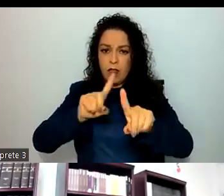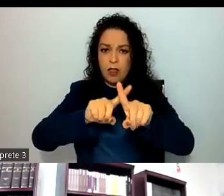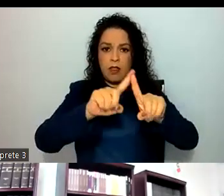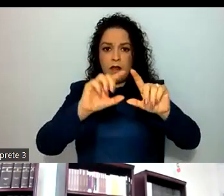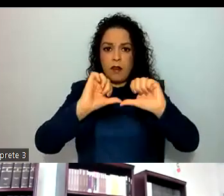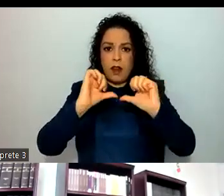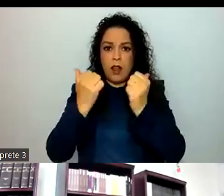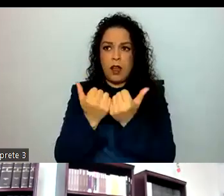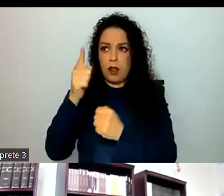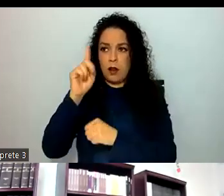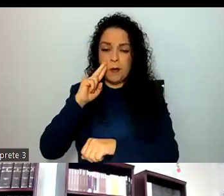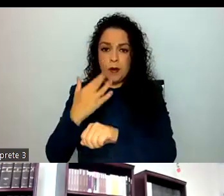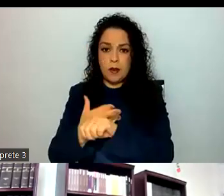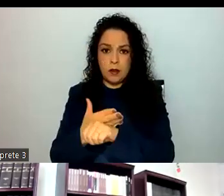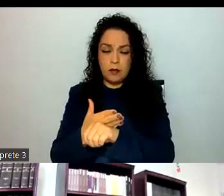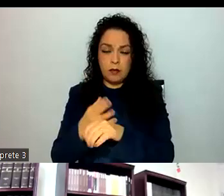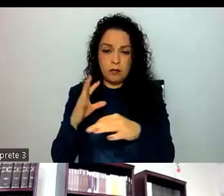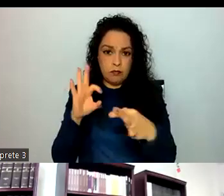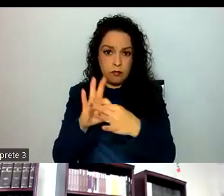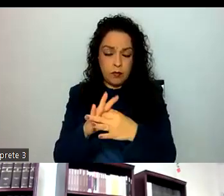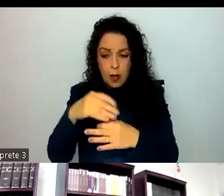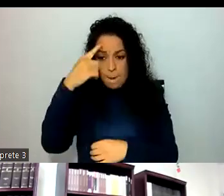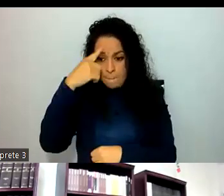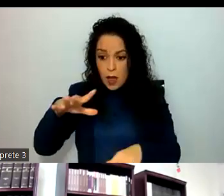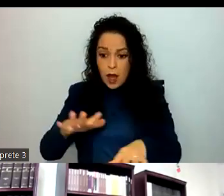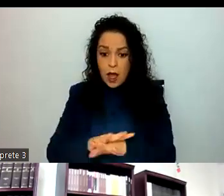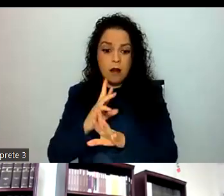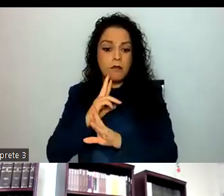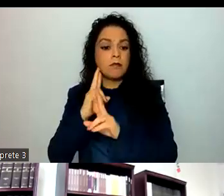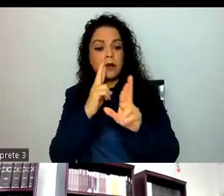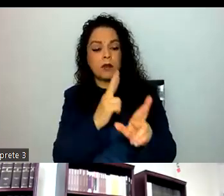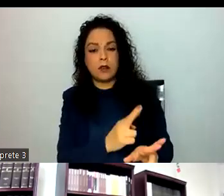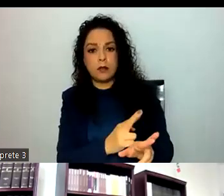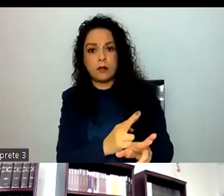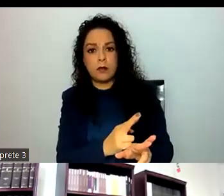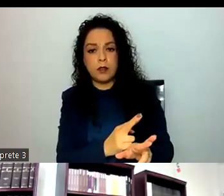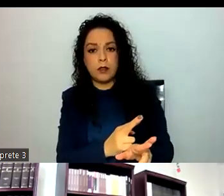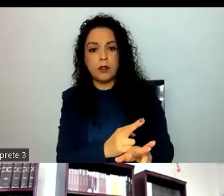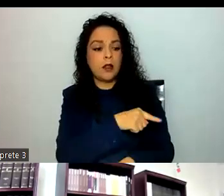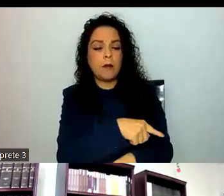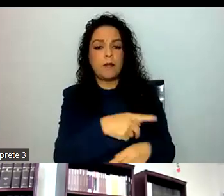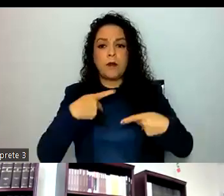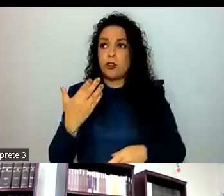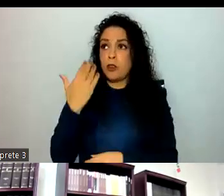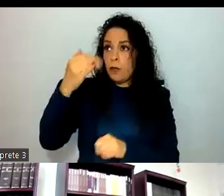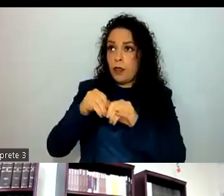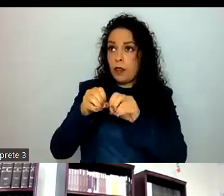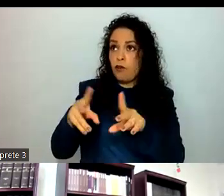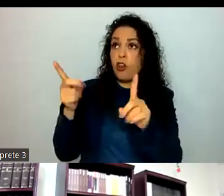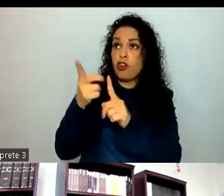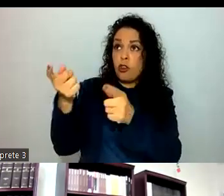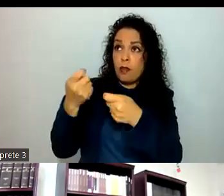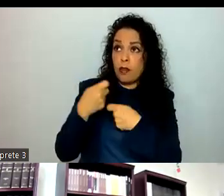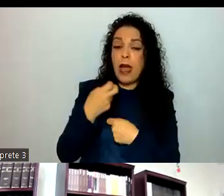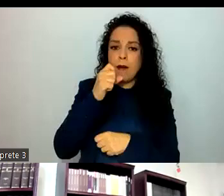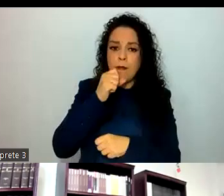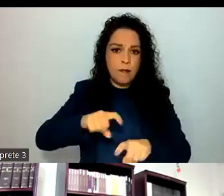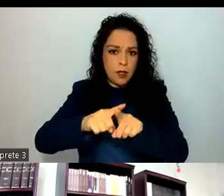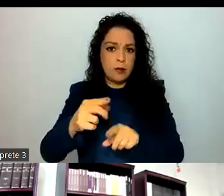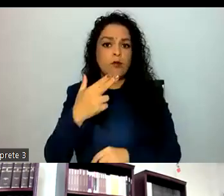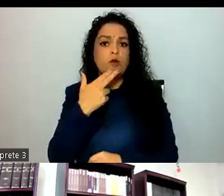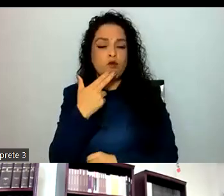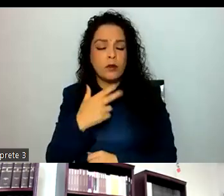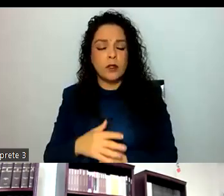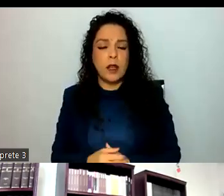resulten competentes y remitir la respuesta a través del medio elegido por el recurrente. Derivado de lo anterior, la Coordinación de Servicios Parlamentarios